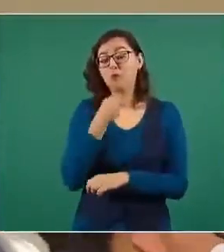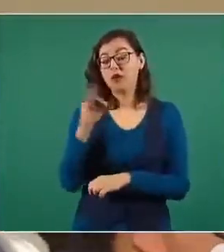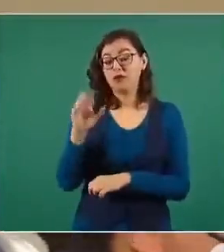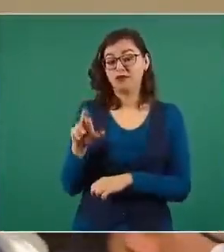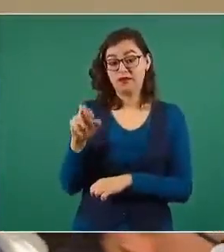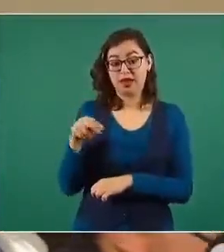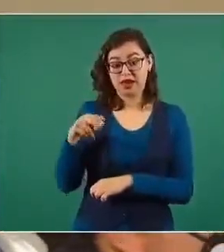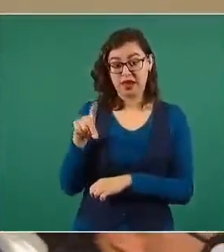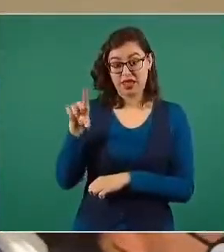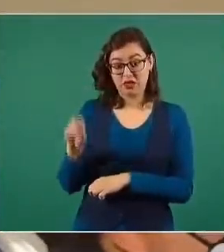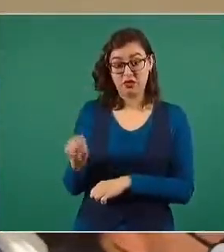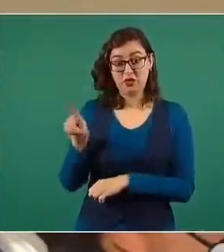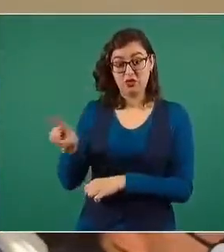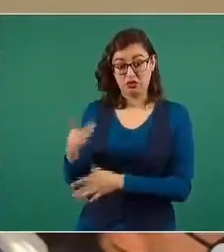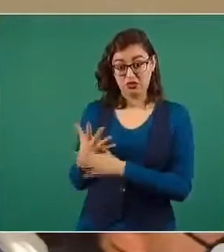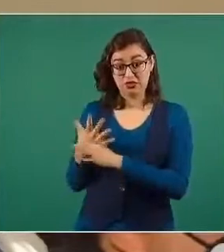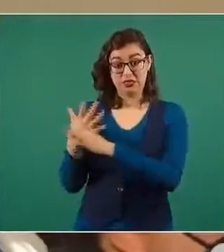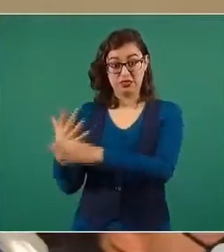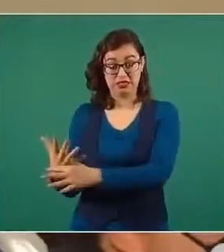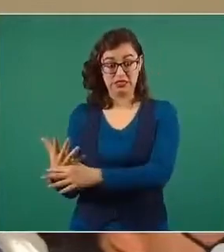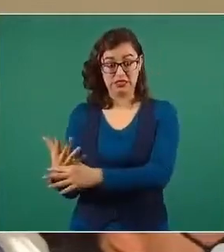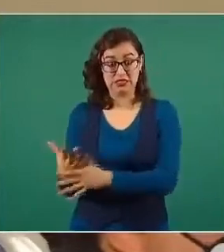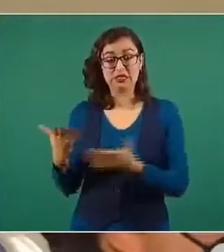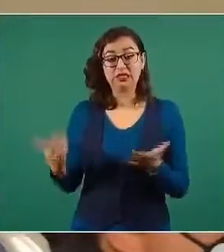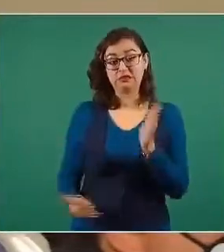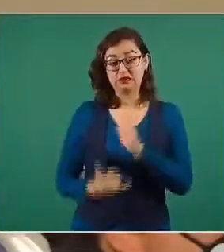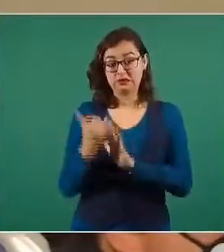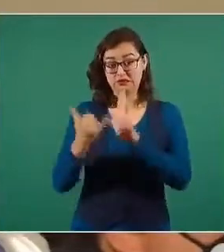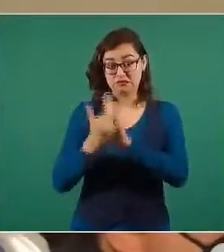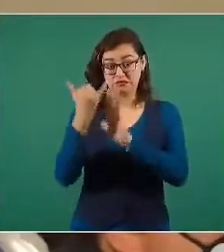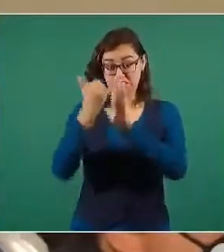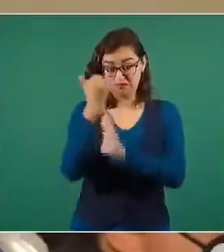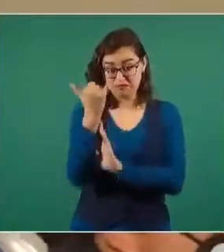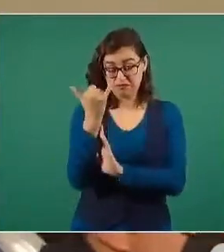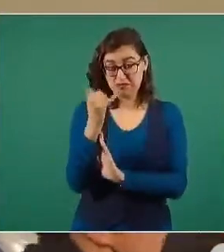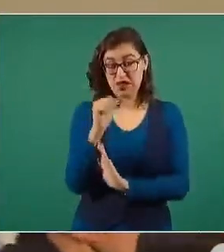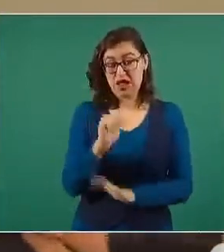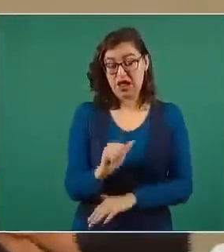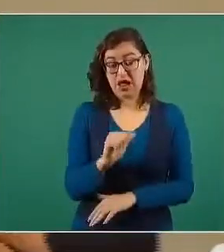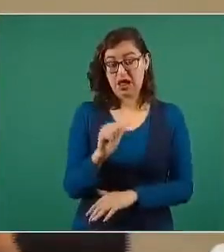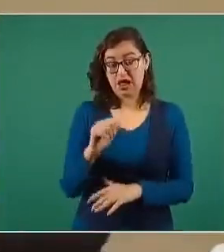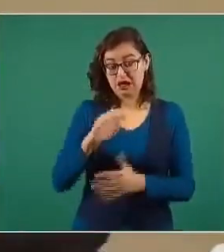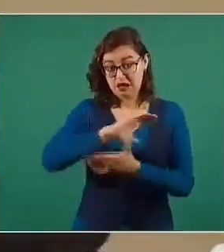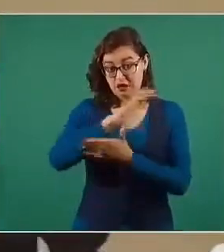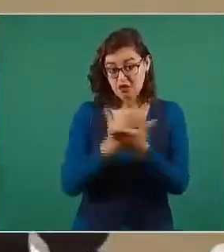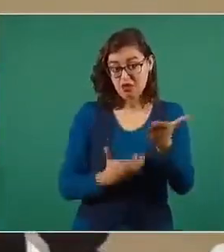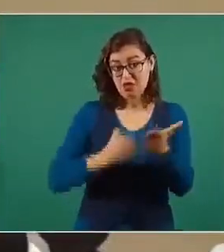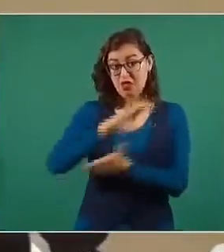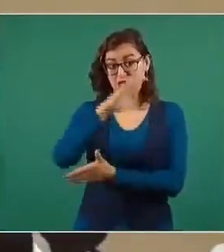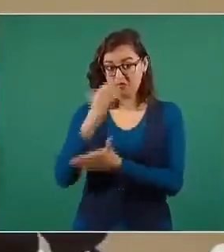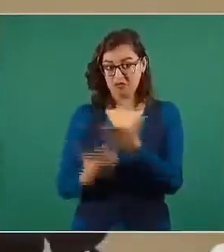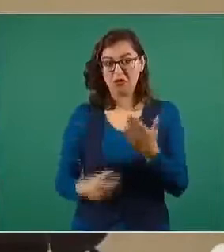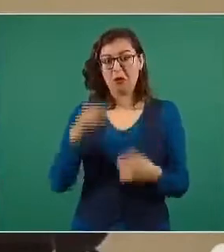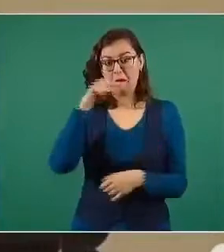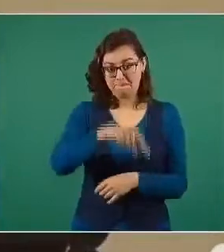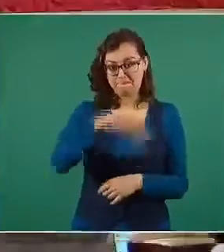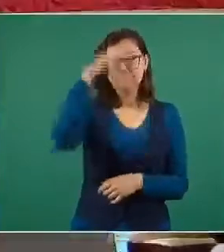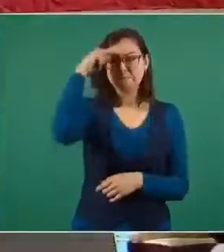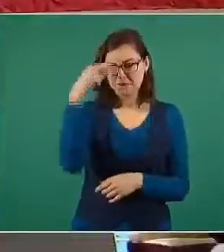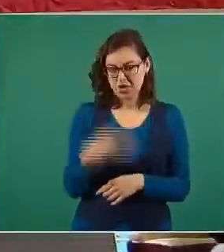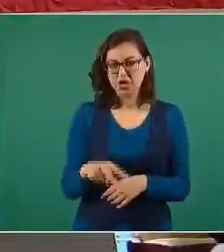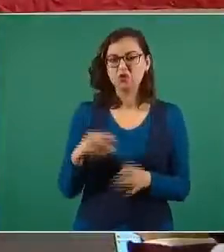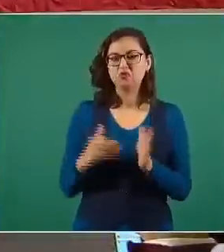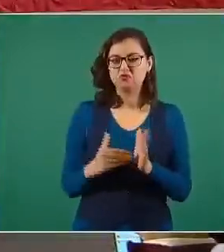del cual confesó que el grupo constructor ACS del propio Florentino obtuvo contratos millonarios en México a cambio